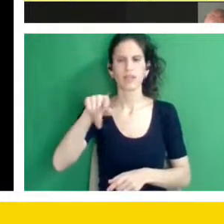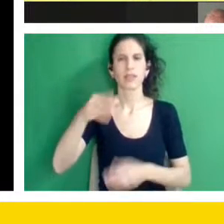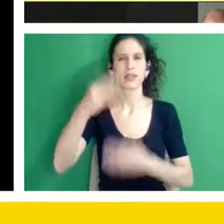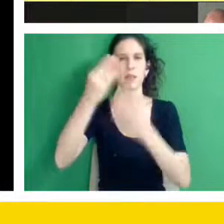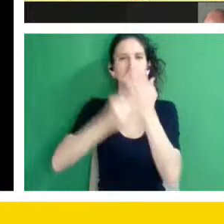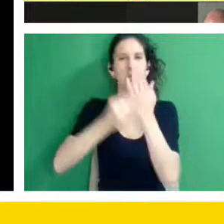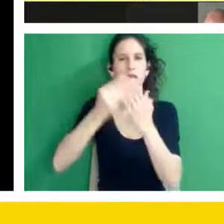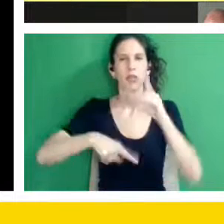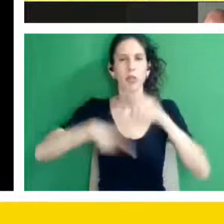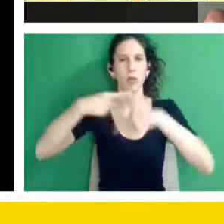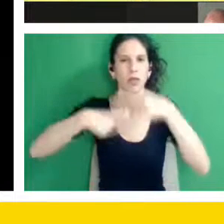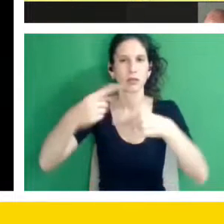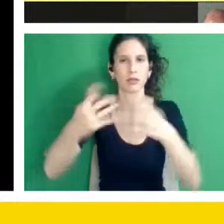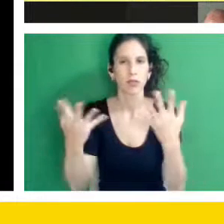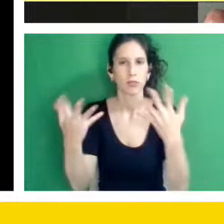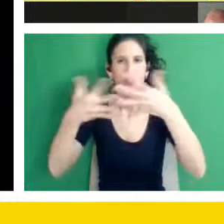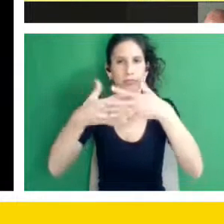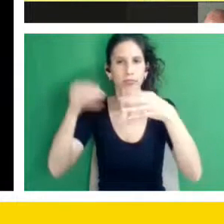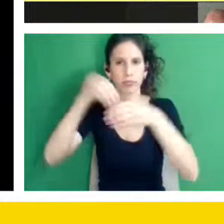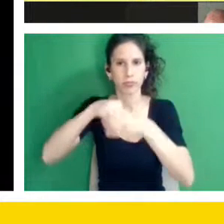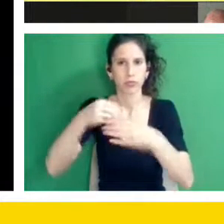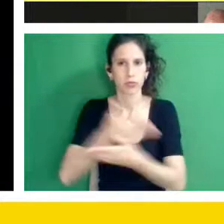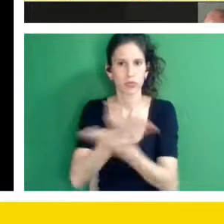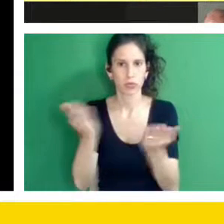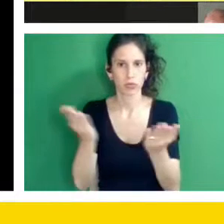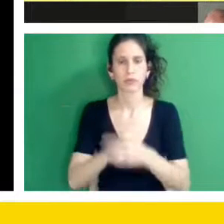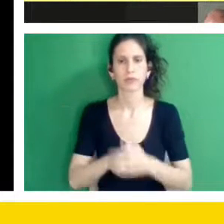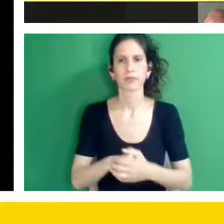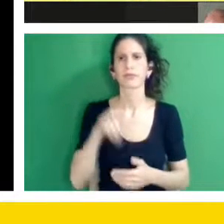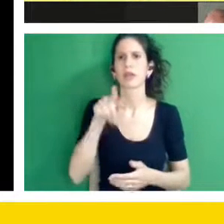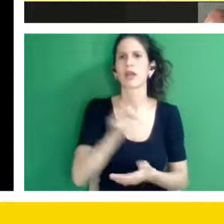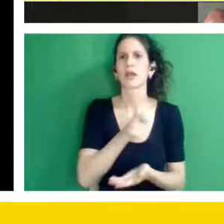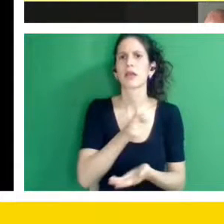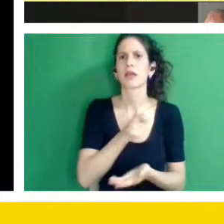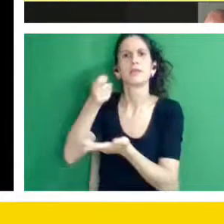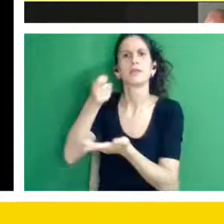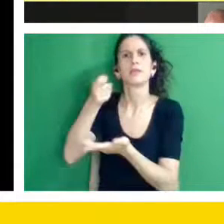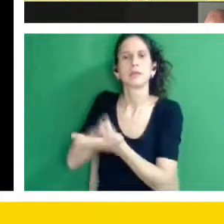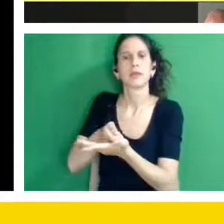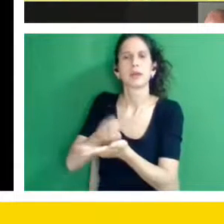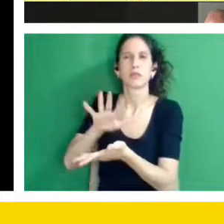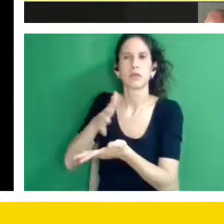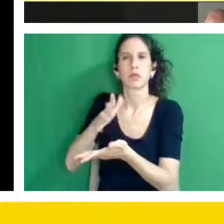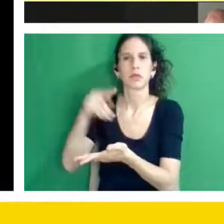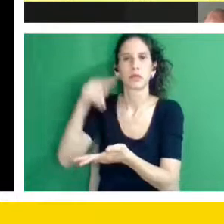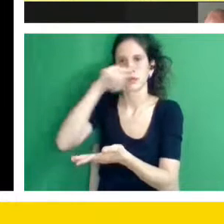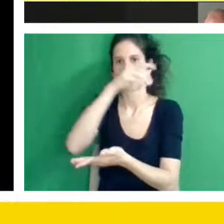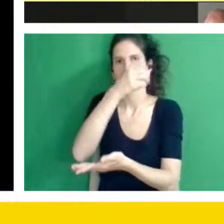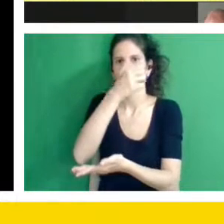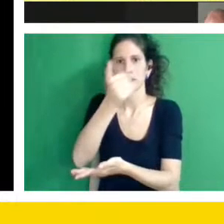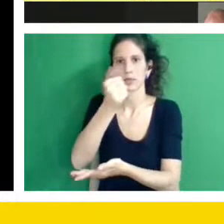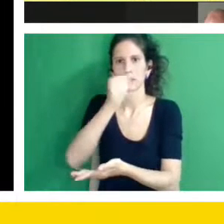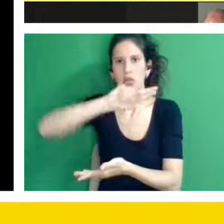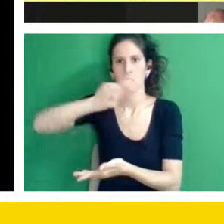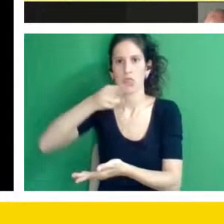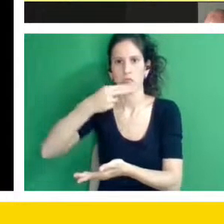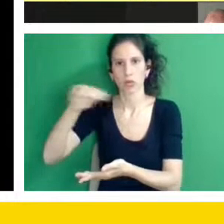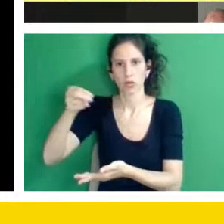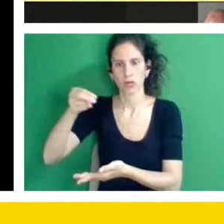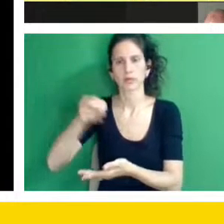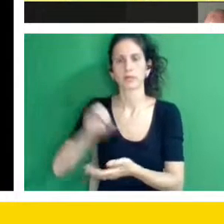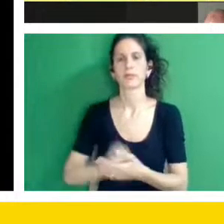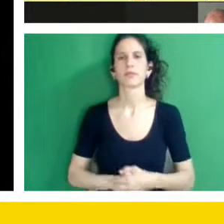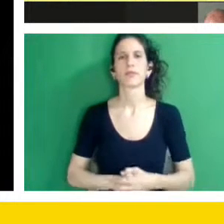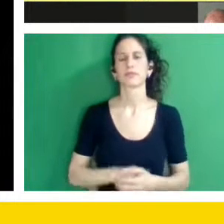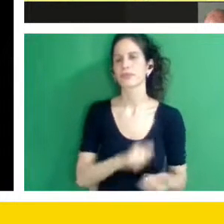no contributiva de 300 soles, equivalente a 76 dólares al cambio actual, cada dos